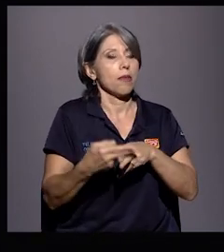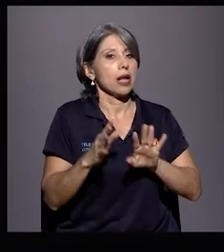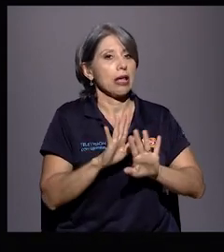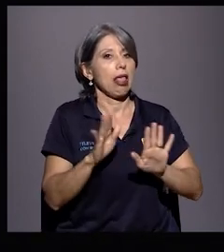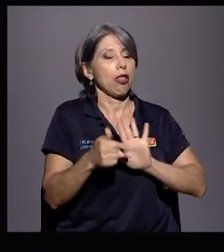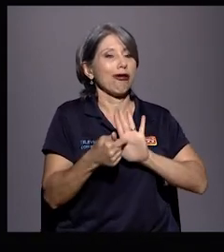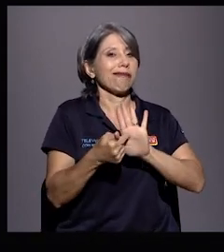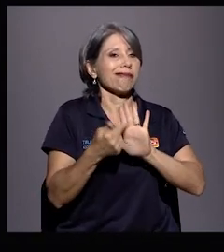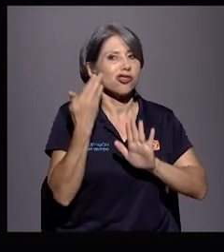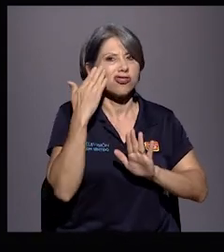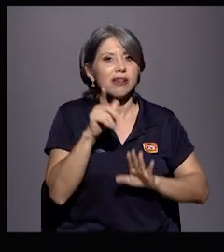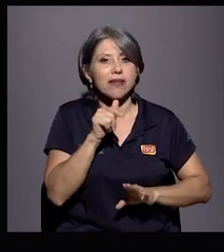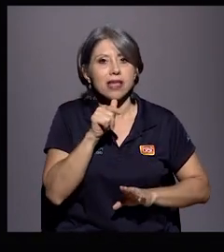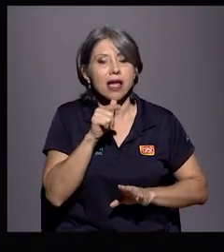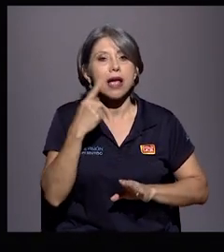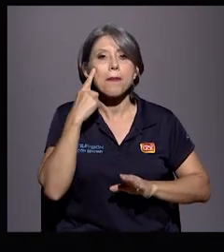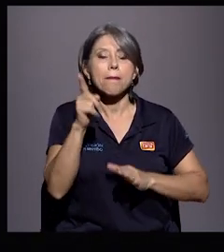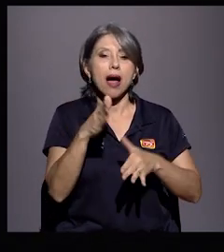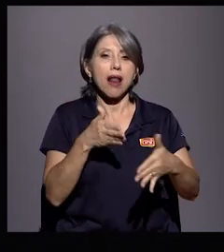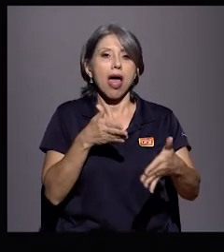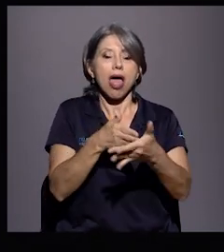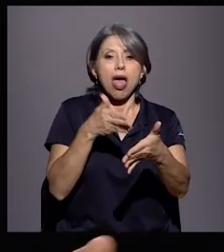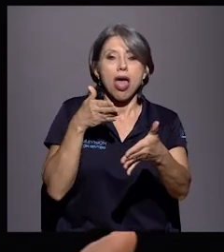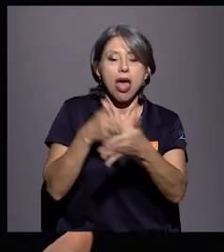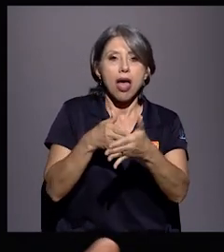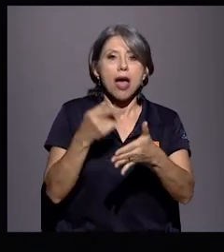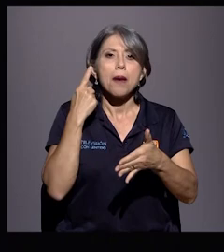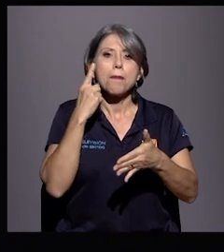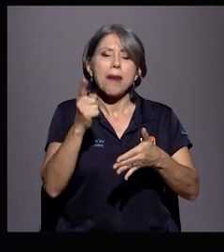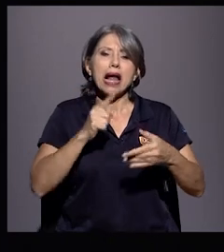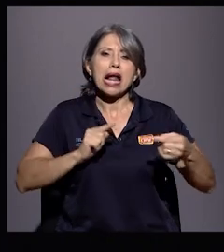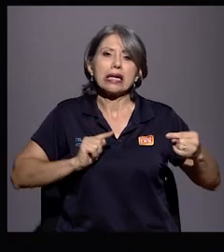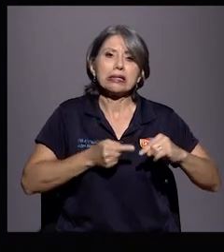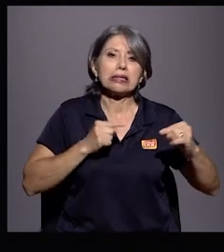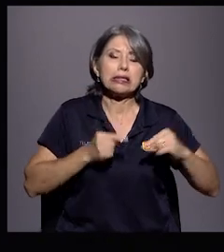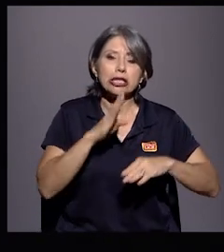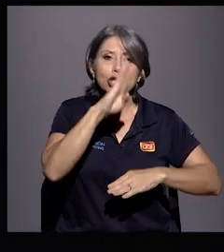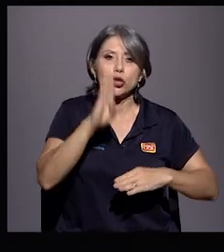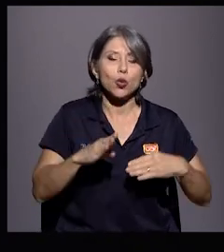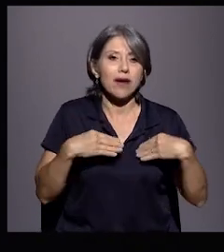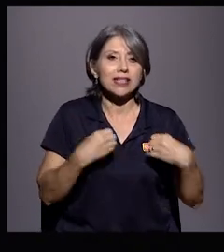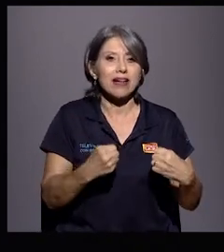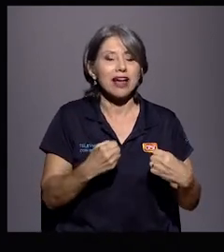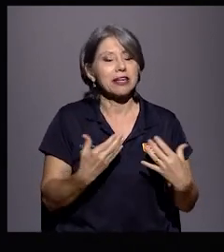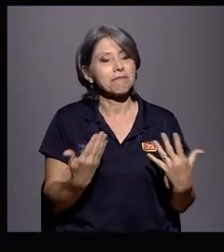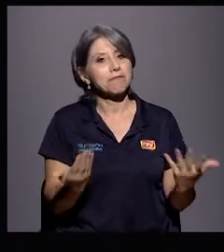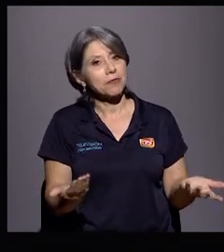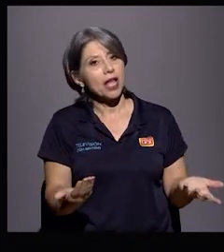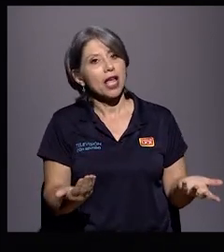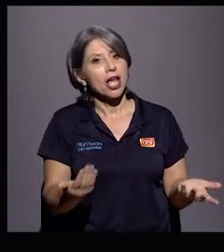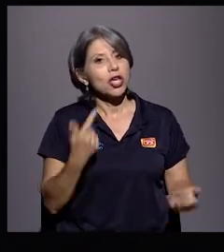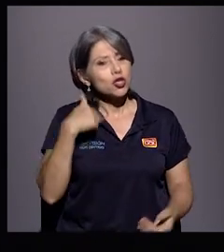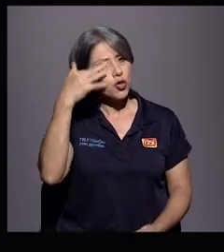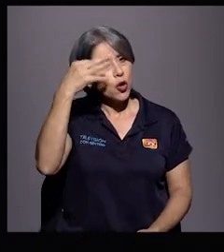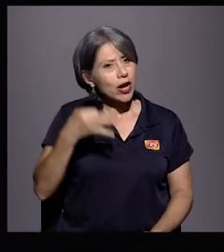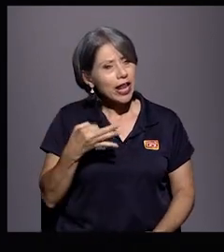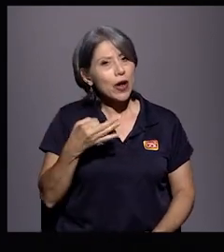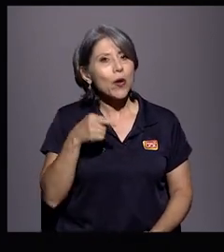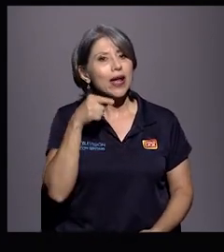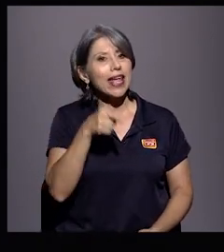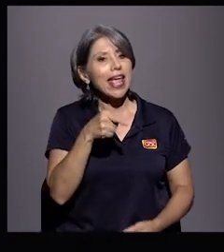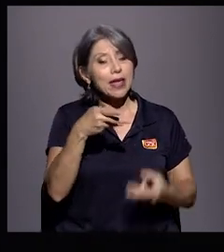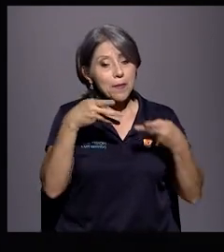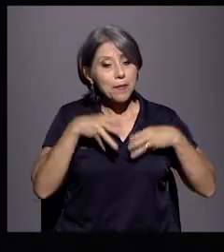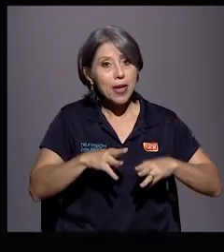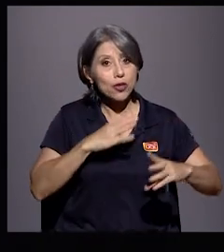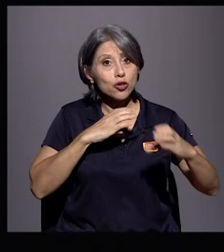para de algún modo ocasionar una herida que nunca va a sanar. Boaventura, creo que esa democratización de